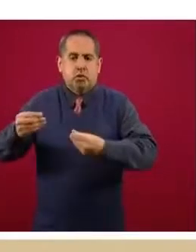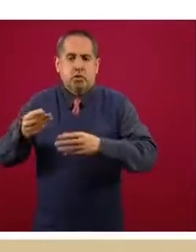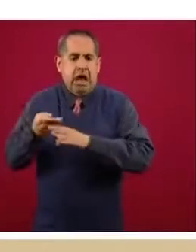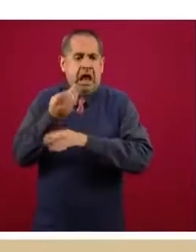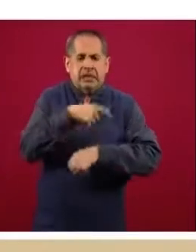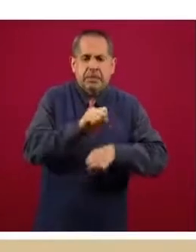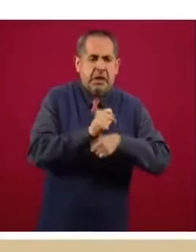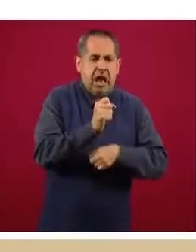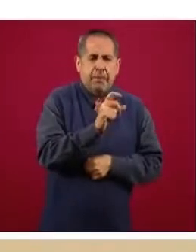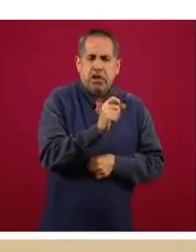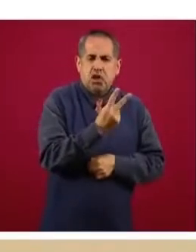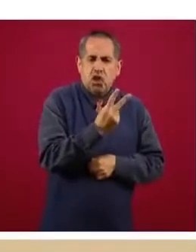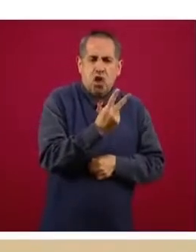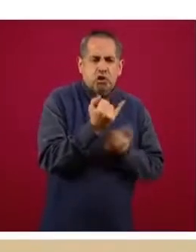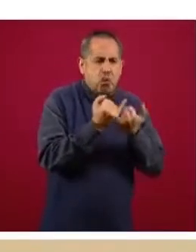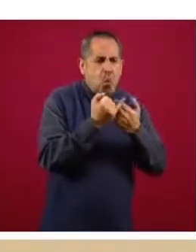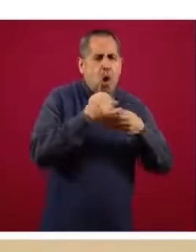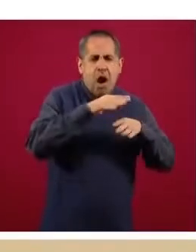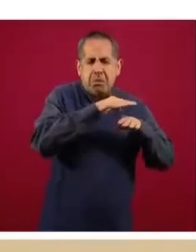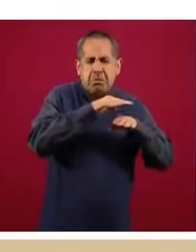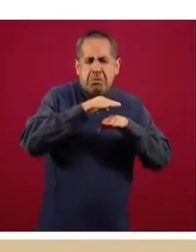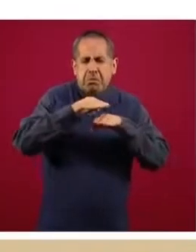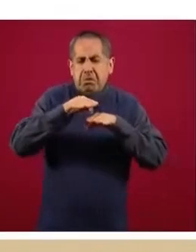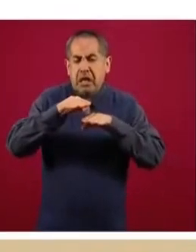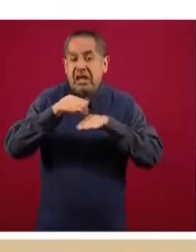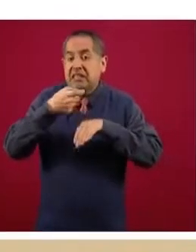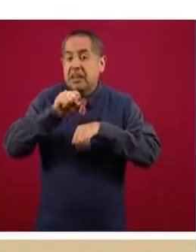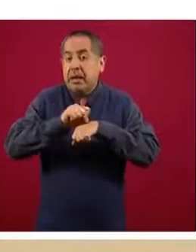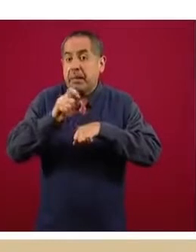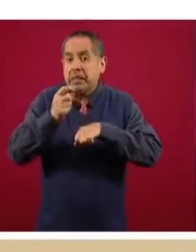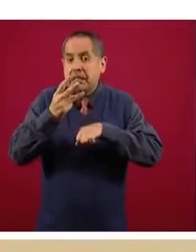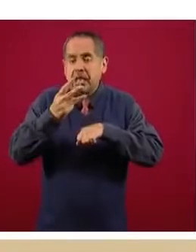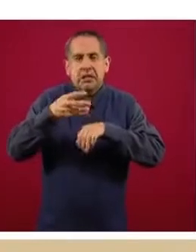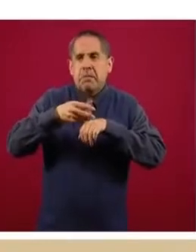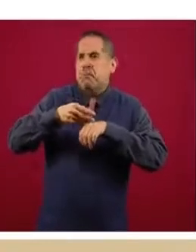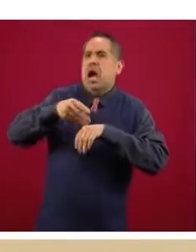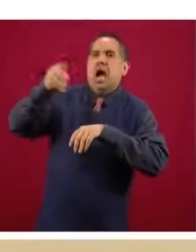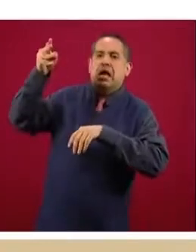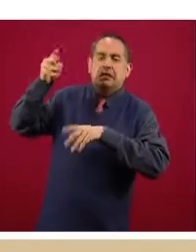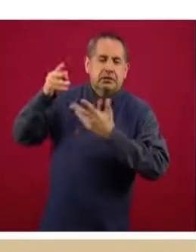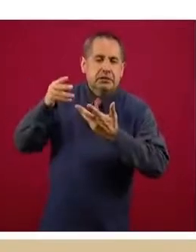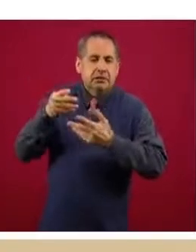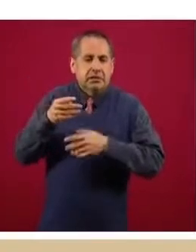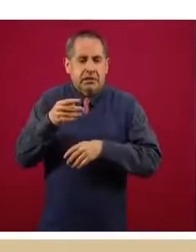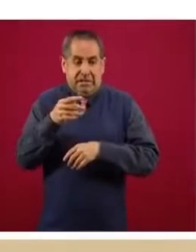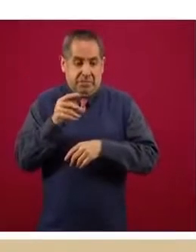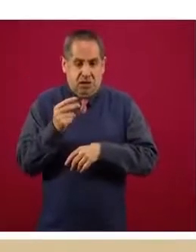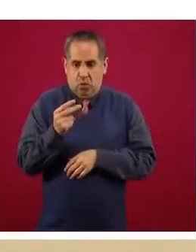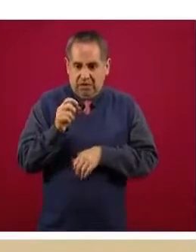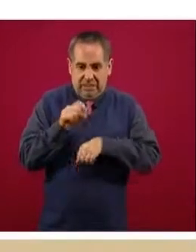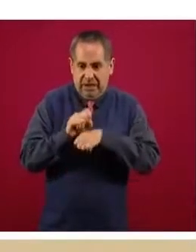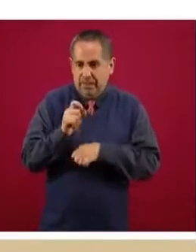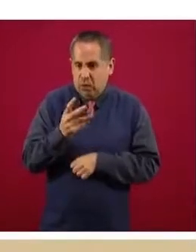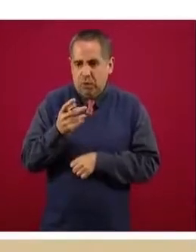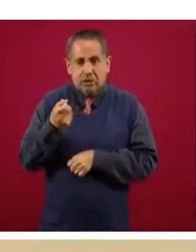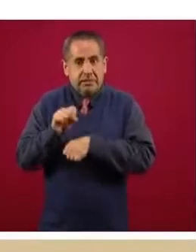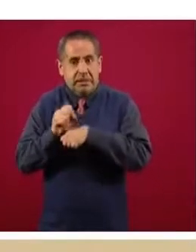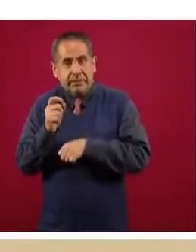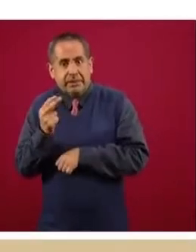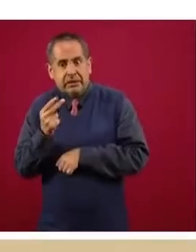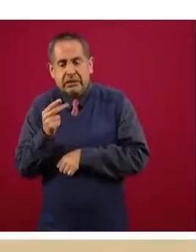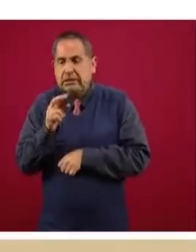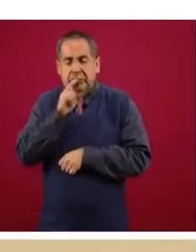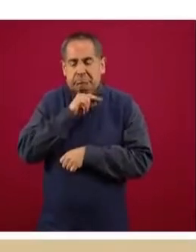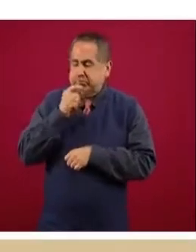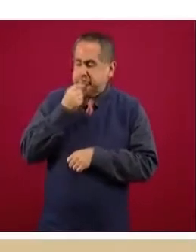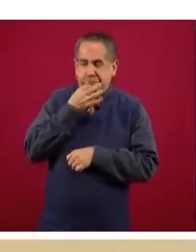crecimiento más o menos similar a lo de los otros municipios, pero Caborca en la semana 23, 24 y 25 tiene un crecimiento rápido,